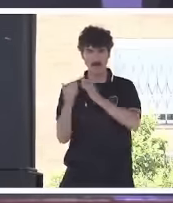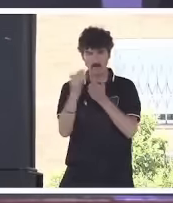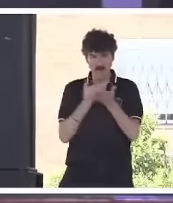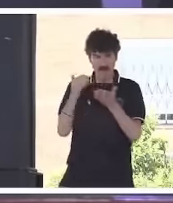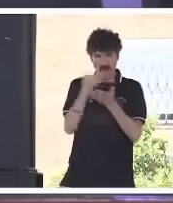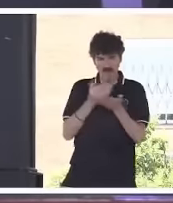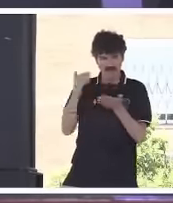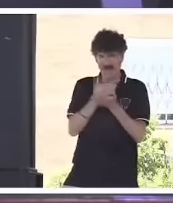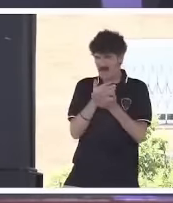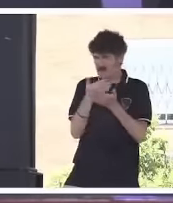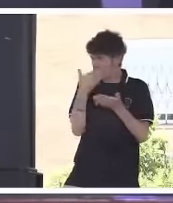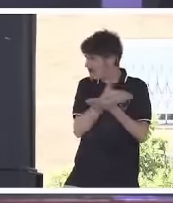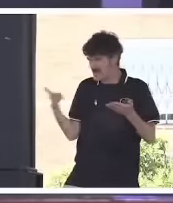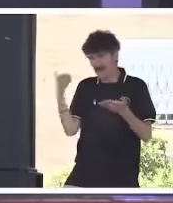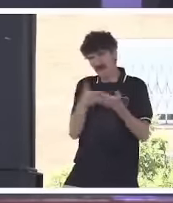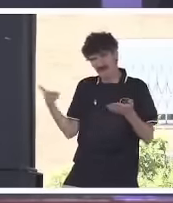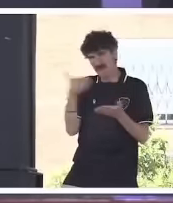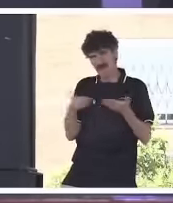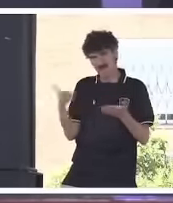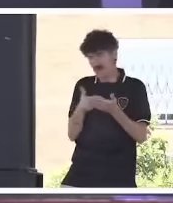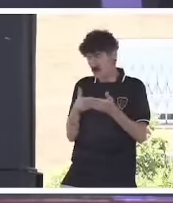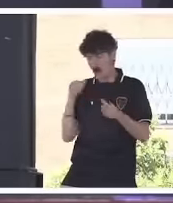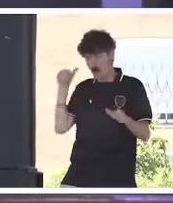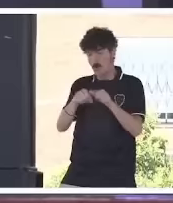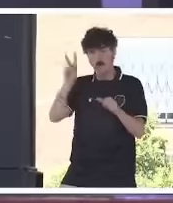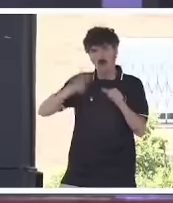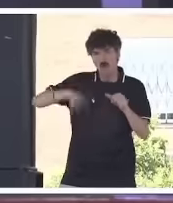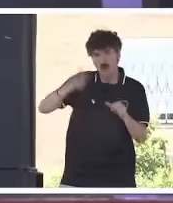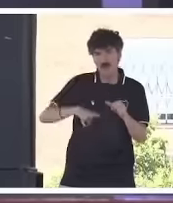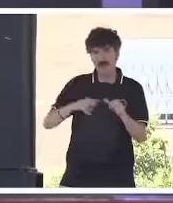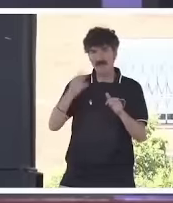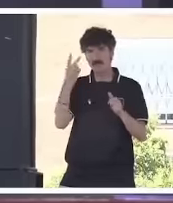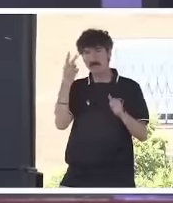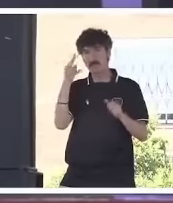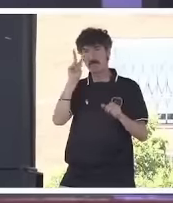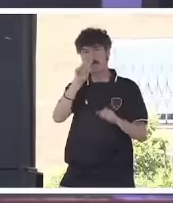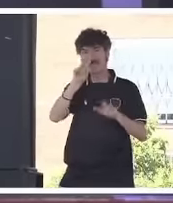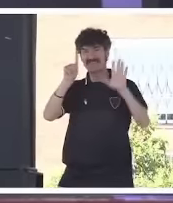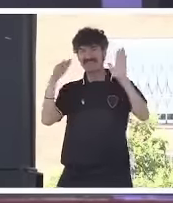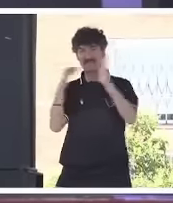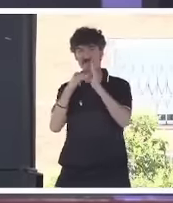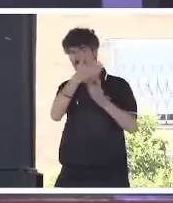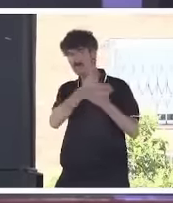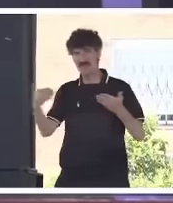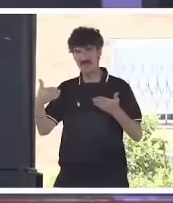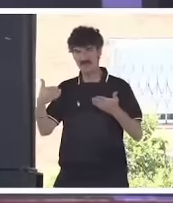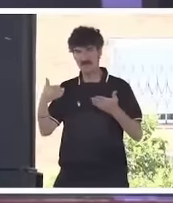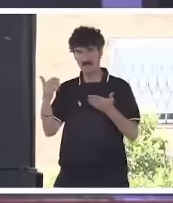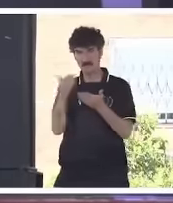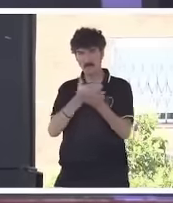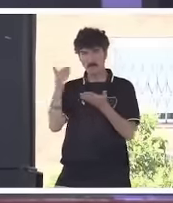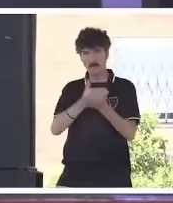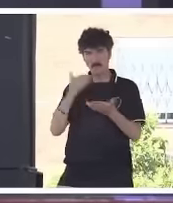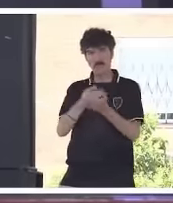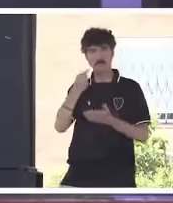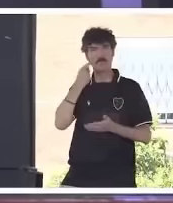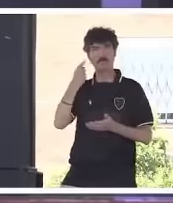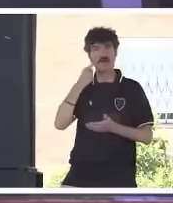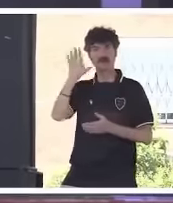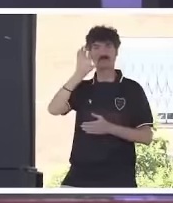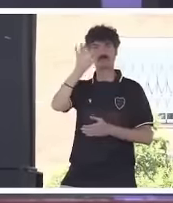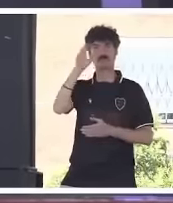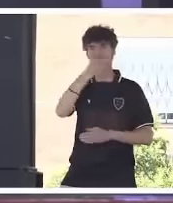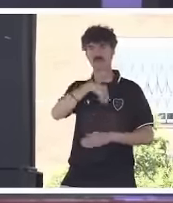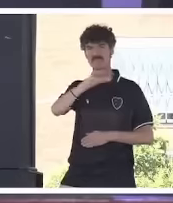beneficios milmillonarios más que nunca. 26.000 millones de euros ganaron los bancos el año pasado en este país. Y